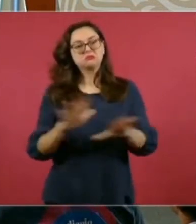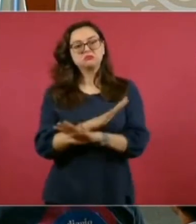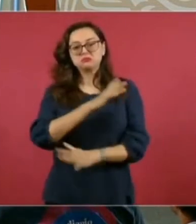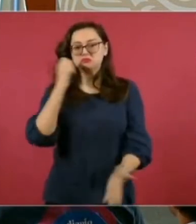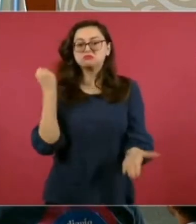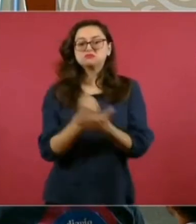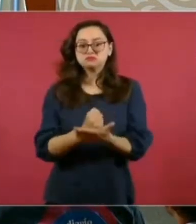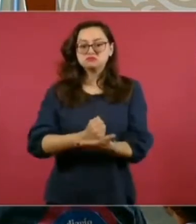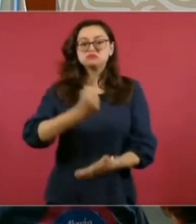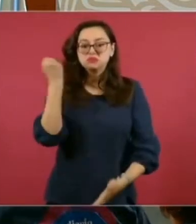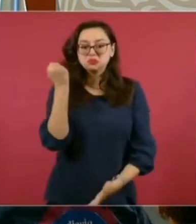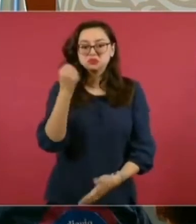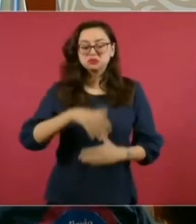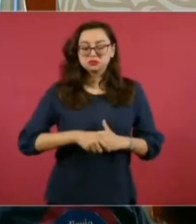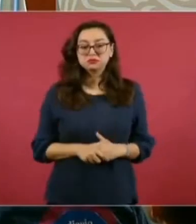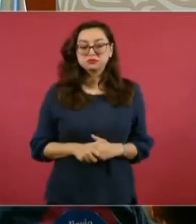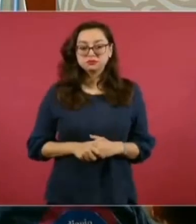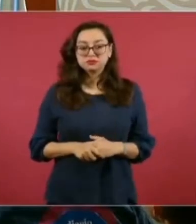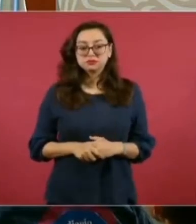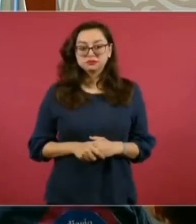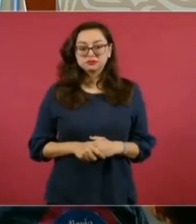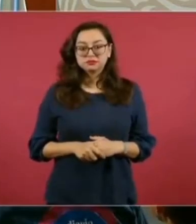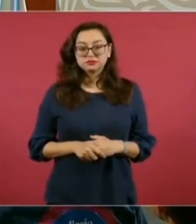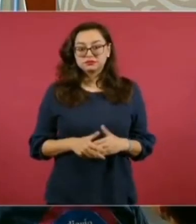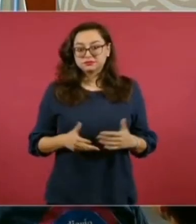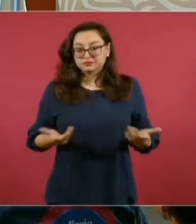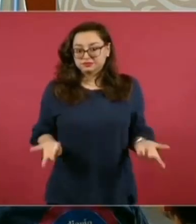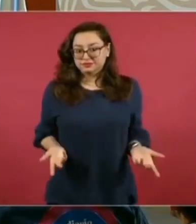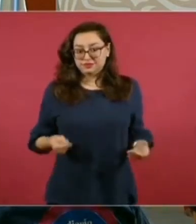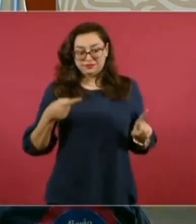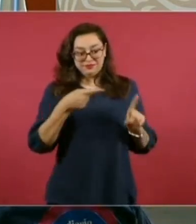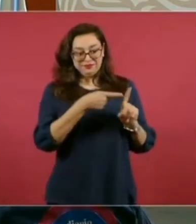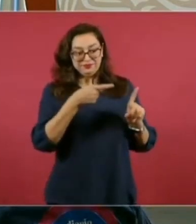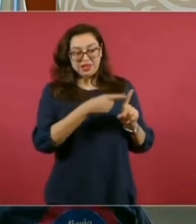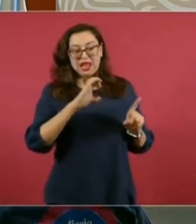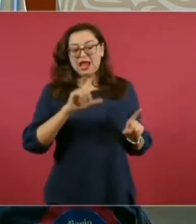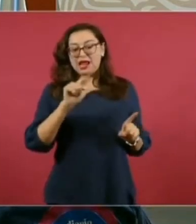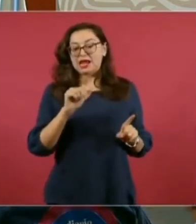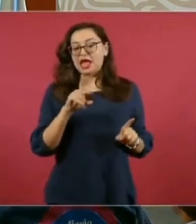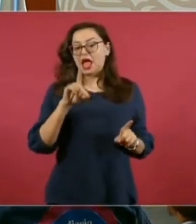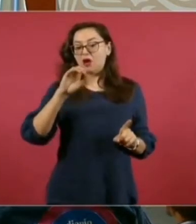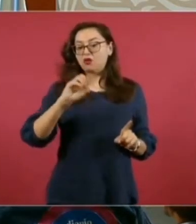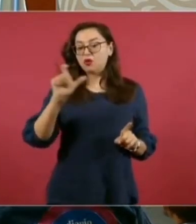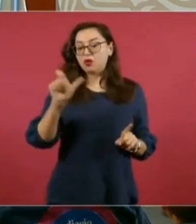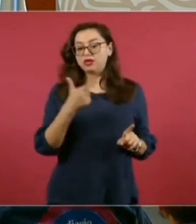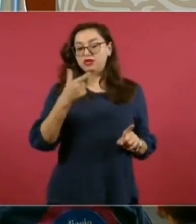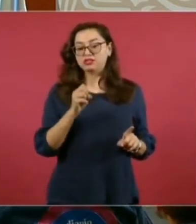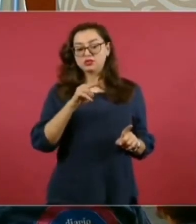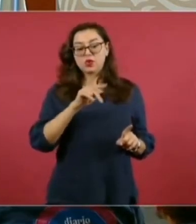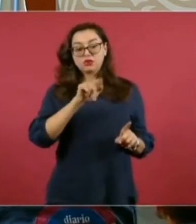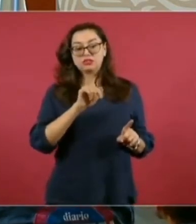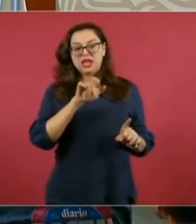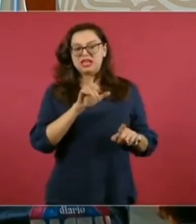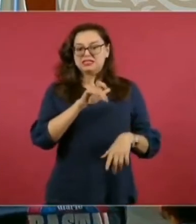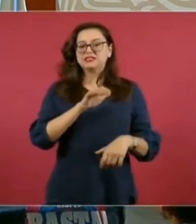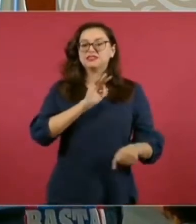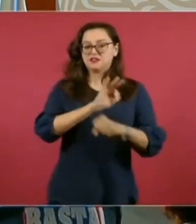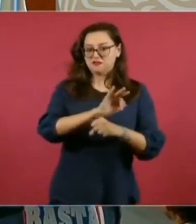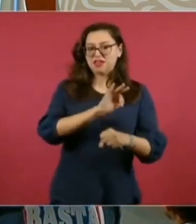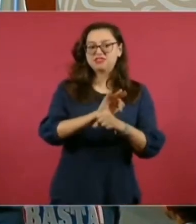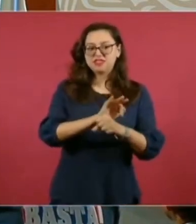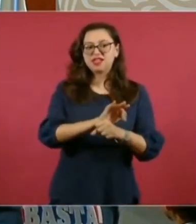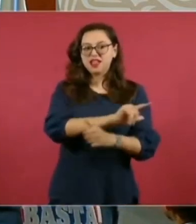Esta la defendió Claudio X González, o sea, por eso no extraña nada.